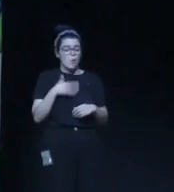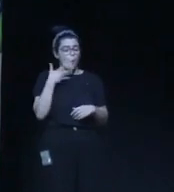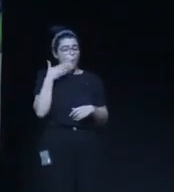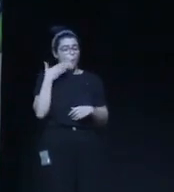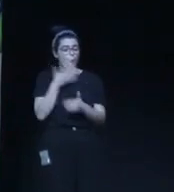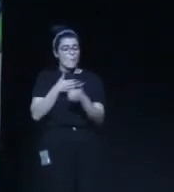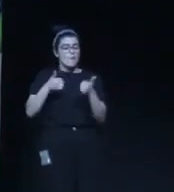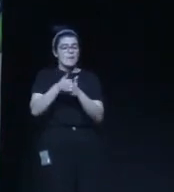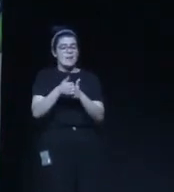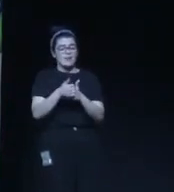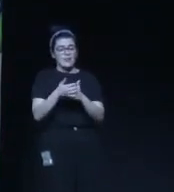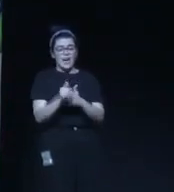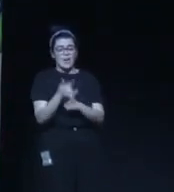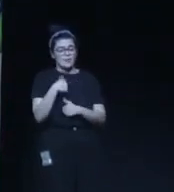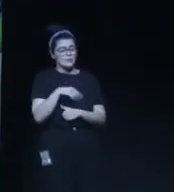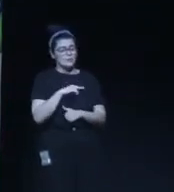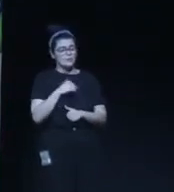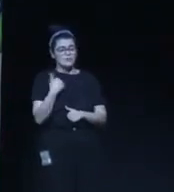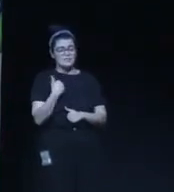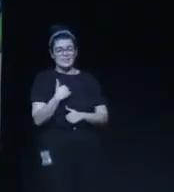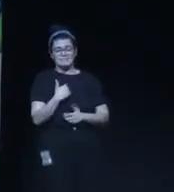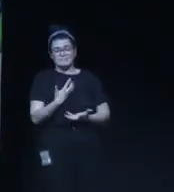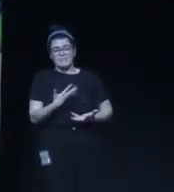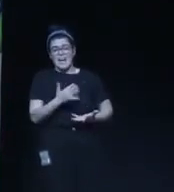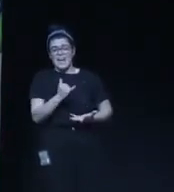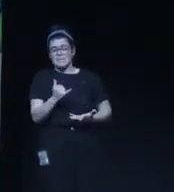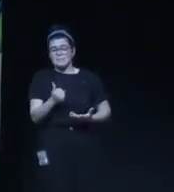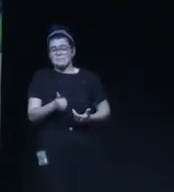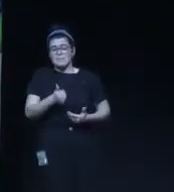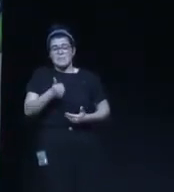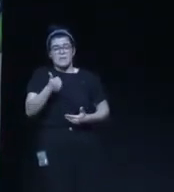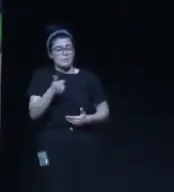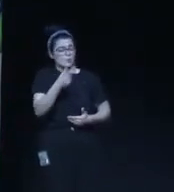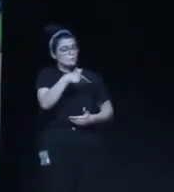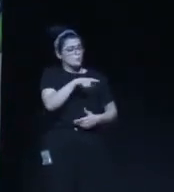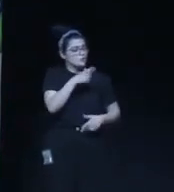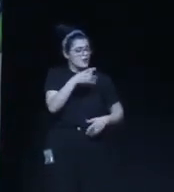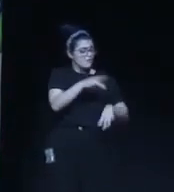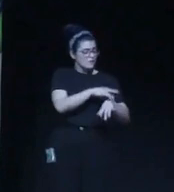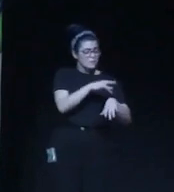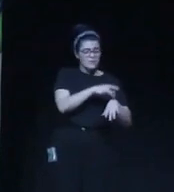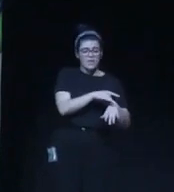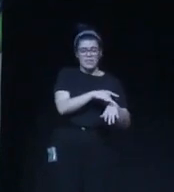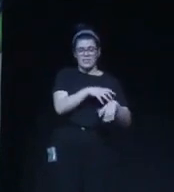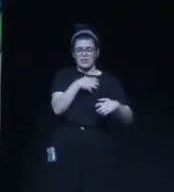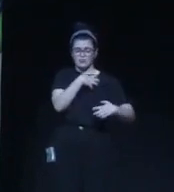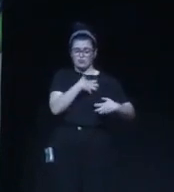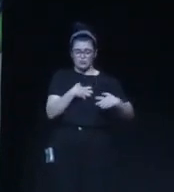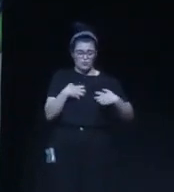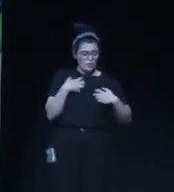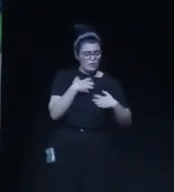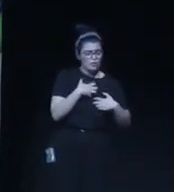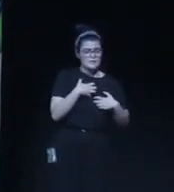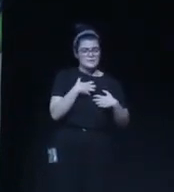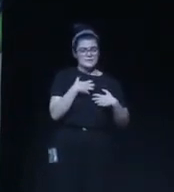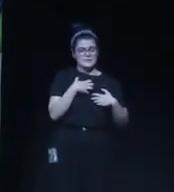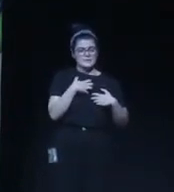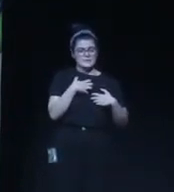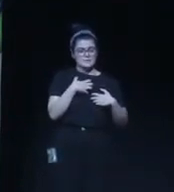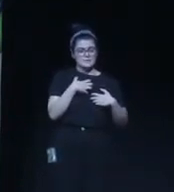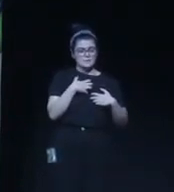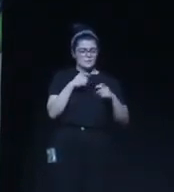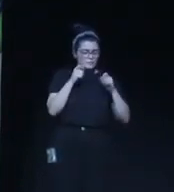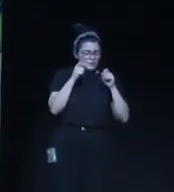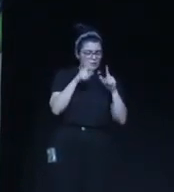quedando con mucho más de lo que nos corresponde a costa de vuestras enfermedades, vuestra frustración, despertaros